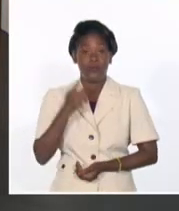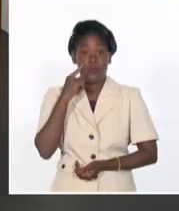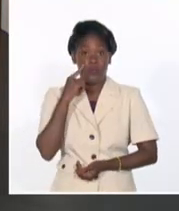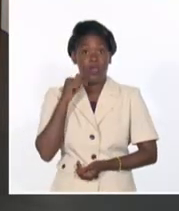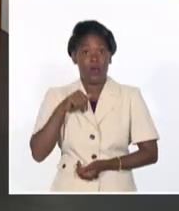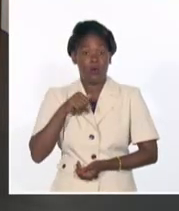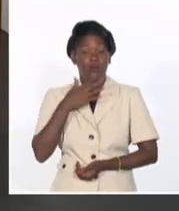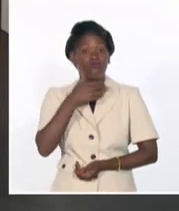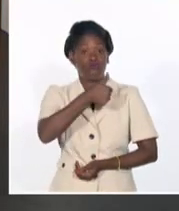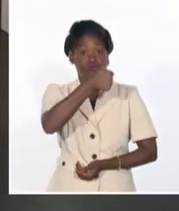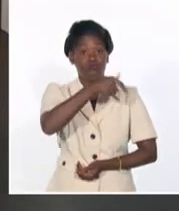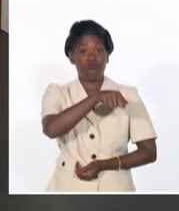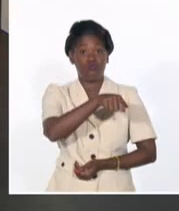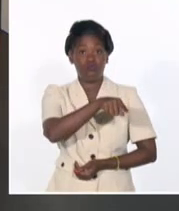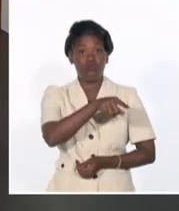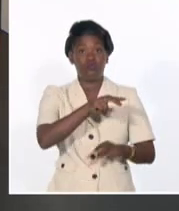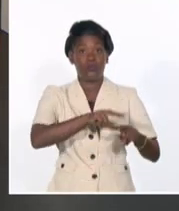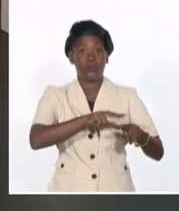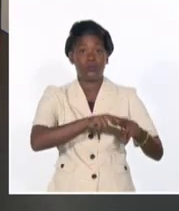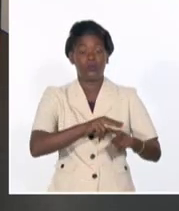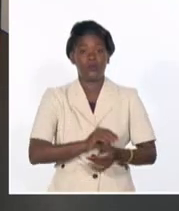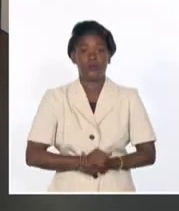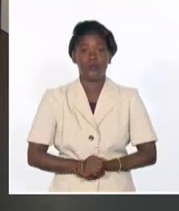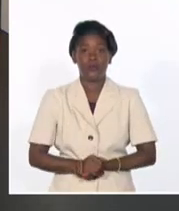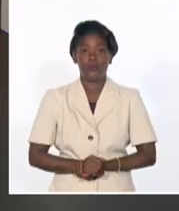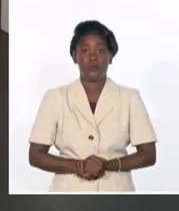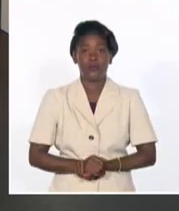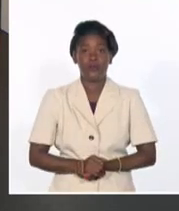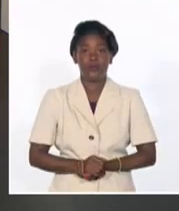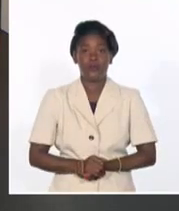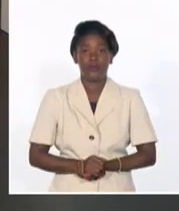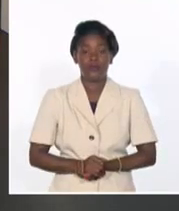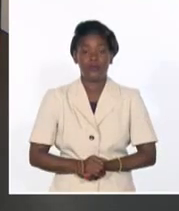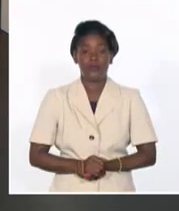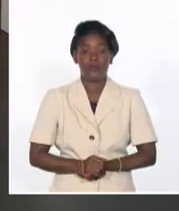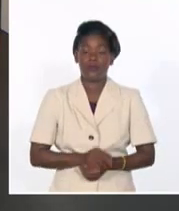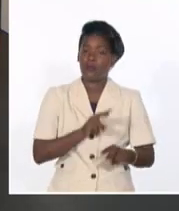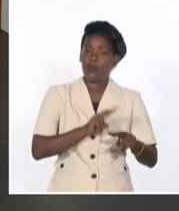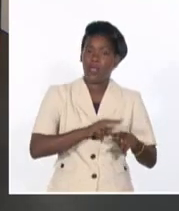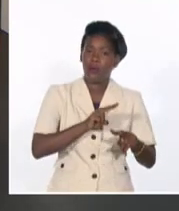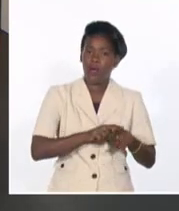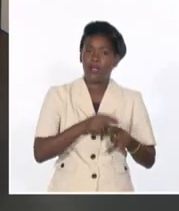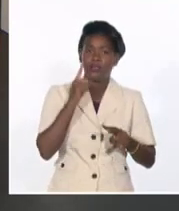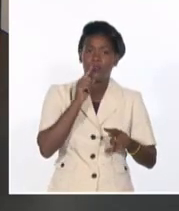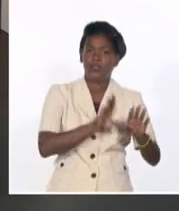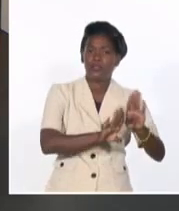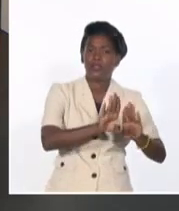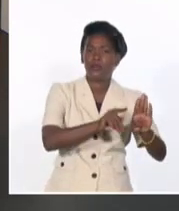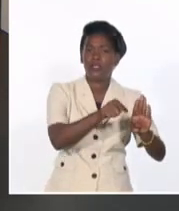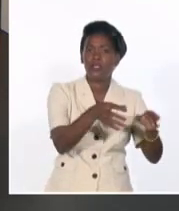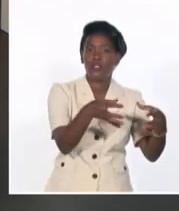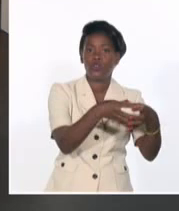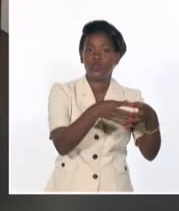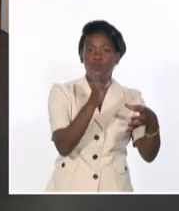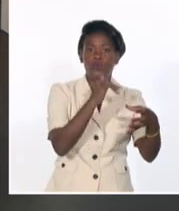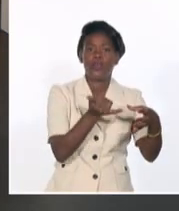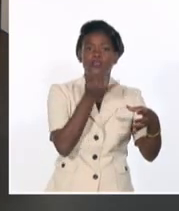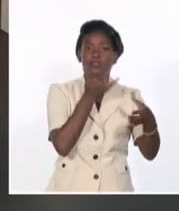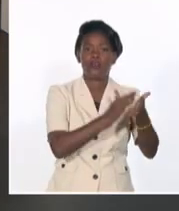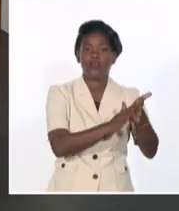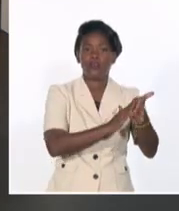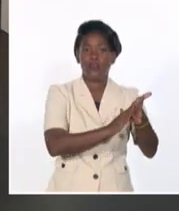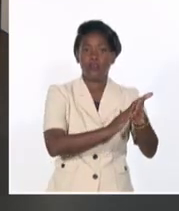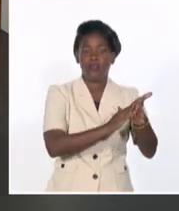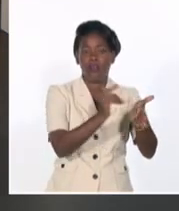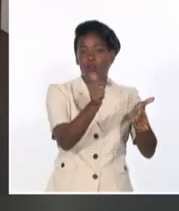averaje colectivo. Y Industriales, en cuanto a la defensa, estuvo mejor. No cometió errores en la etapa de semifinal cuando